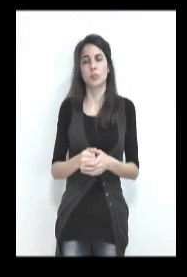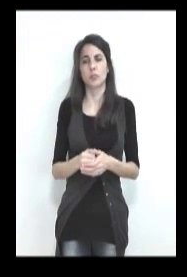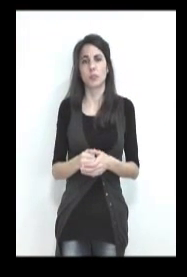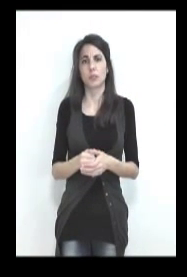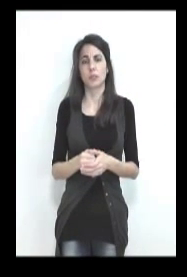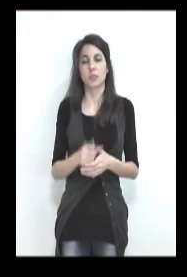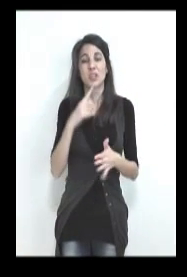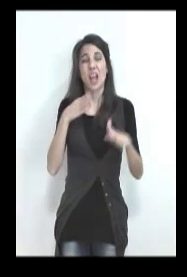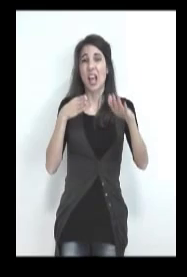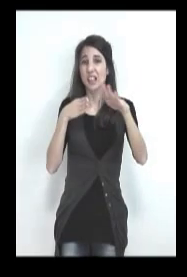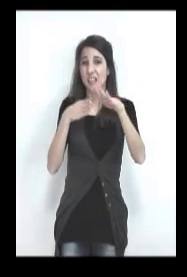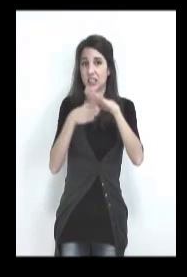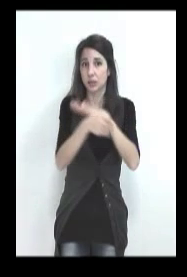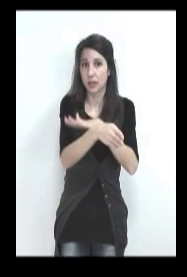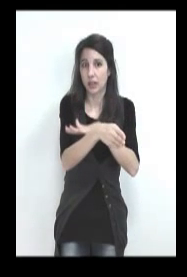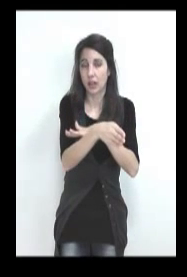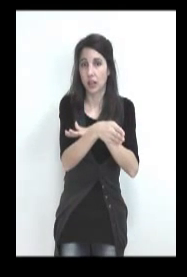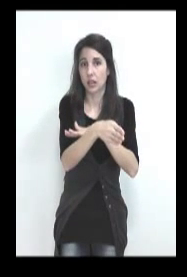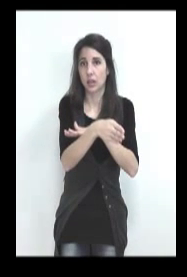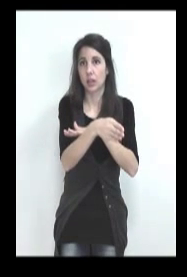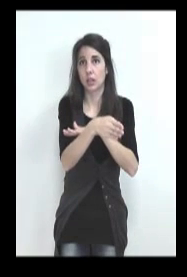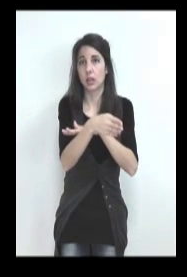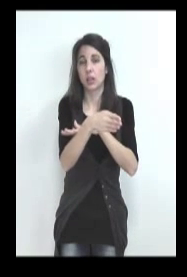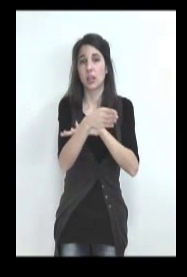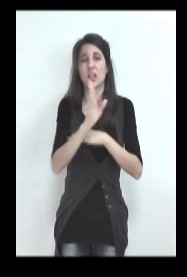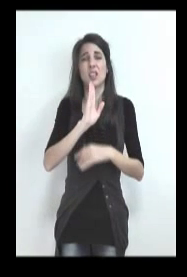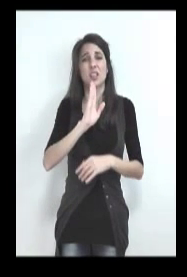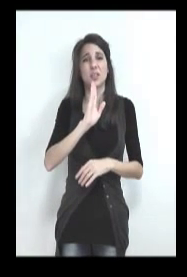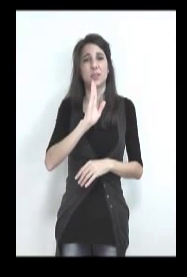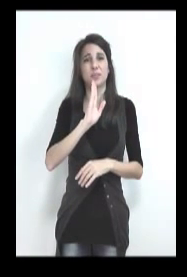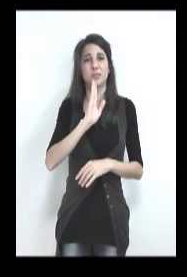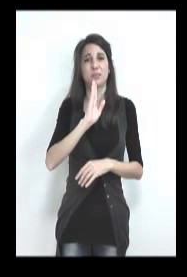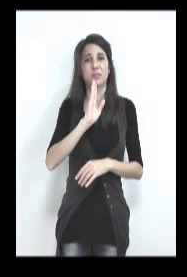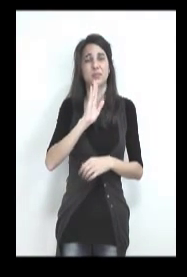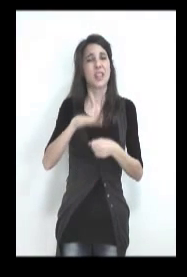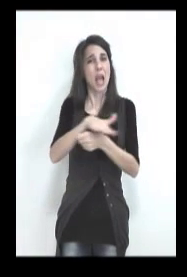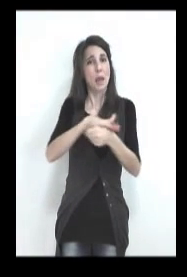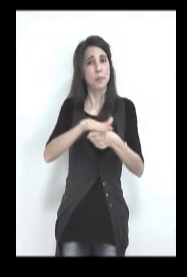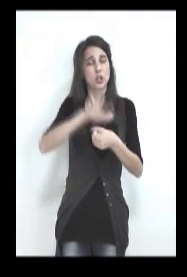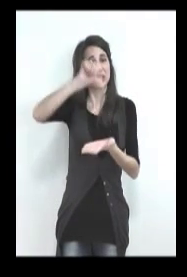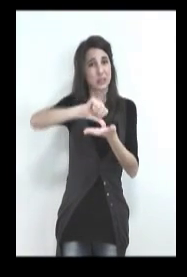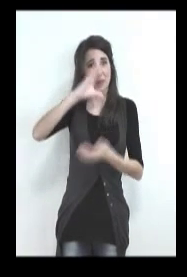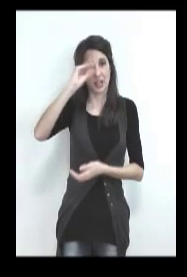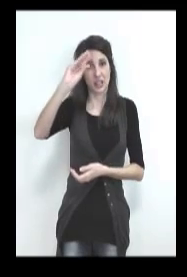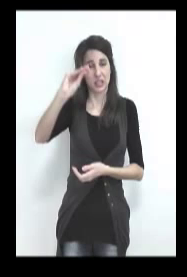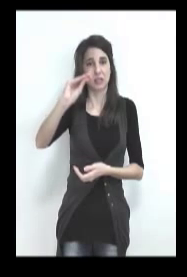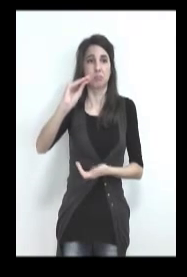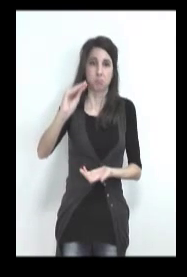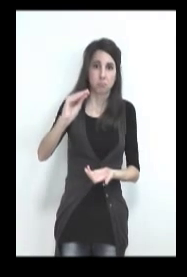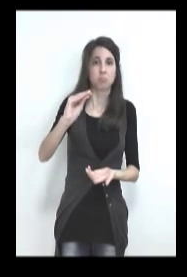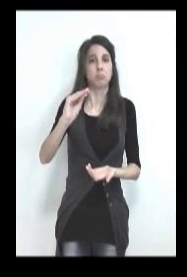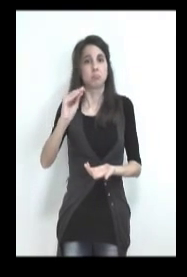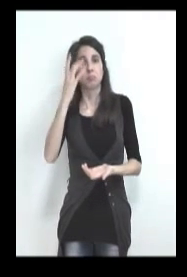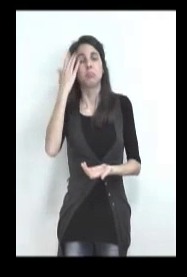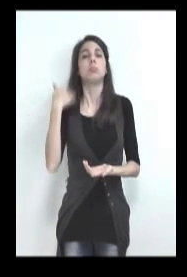la accesibilidad, como decíamos, en el ámbito de las Smart Cities, bueno, pues es una tarea